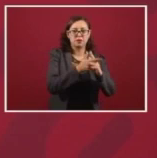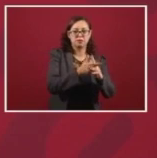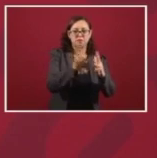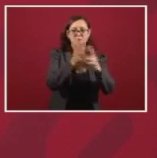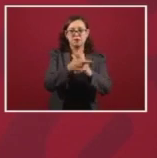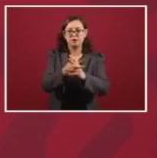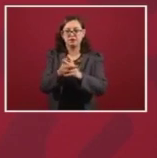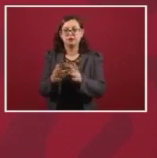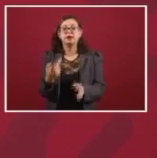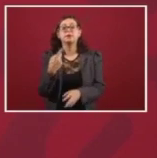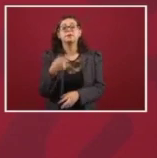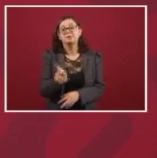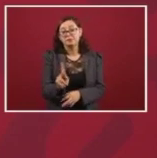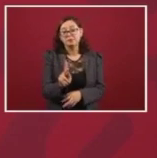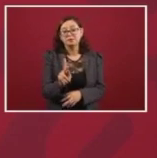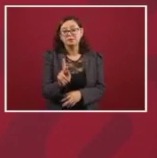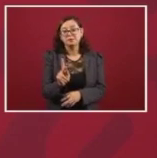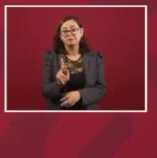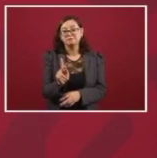Pero